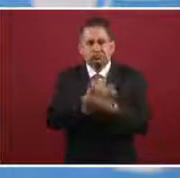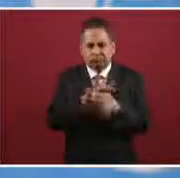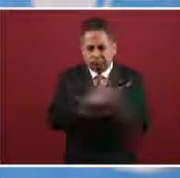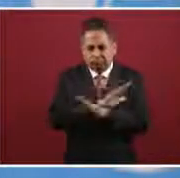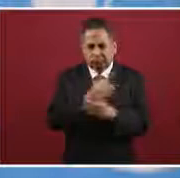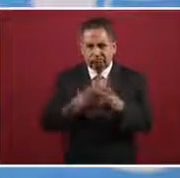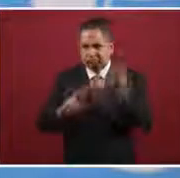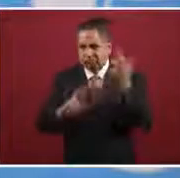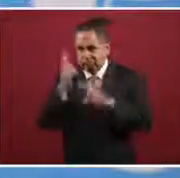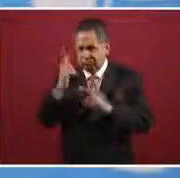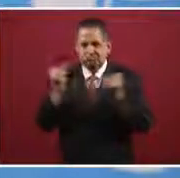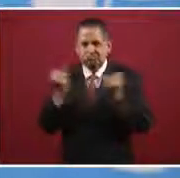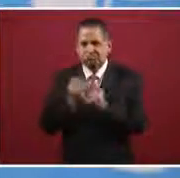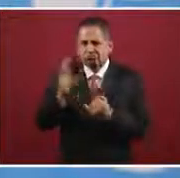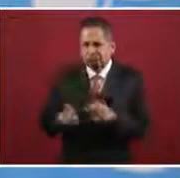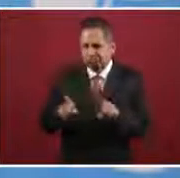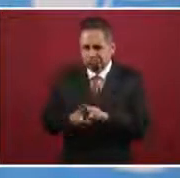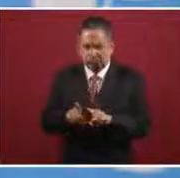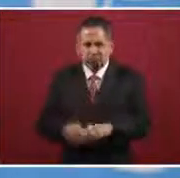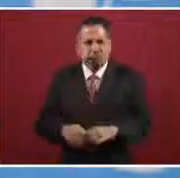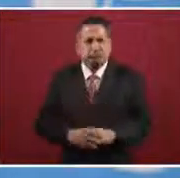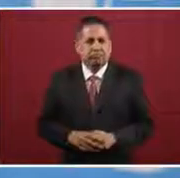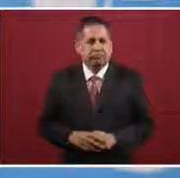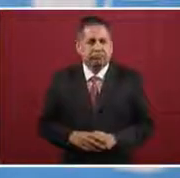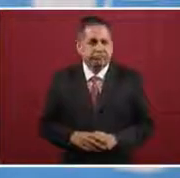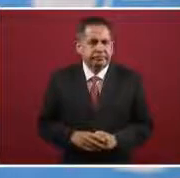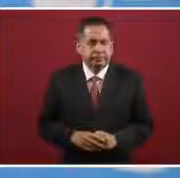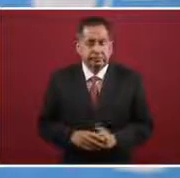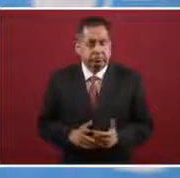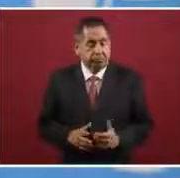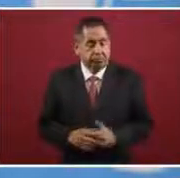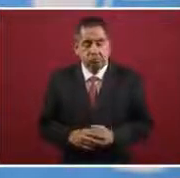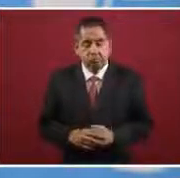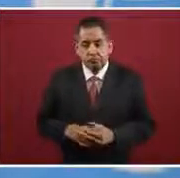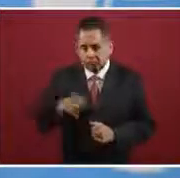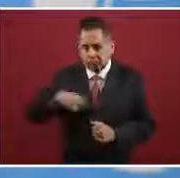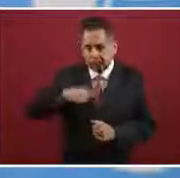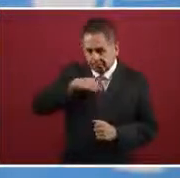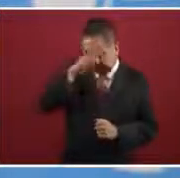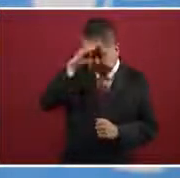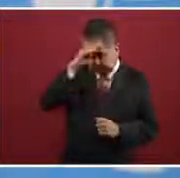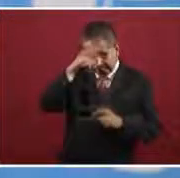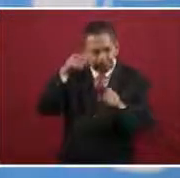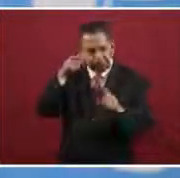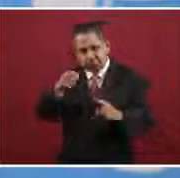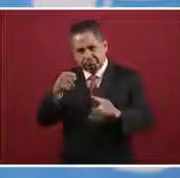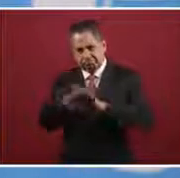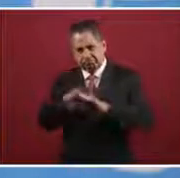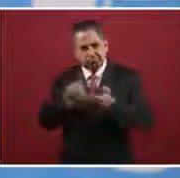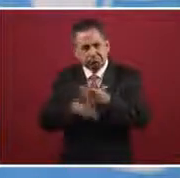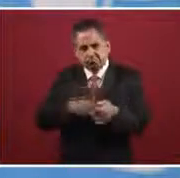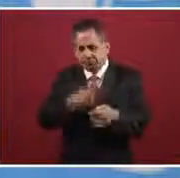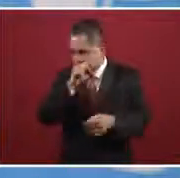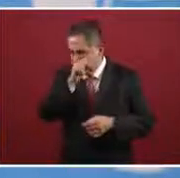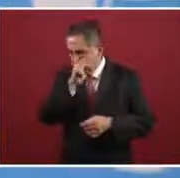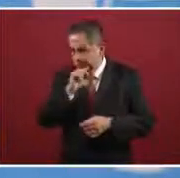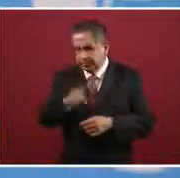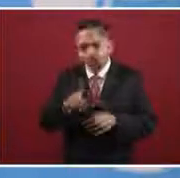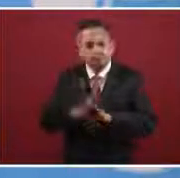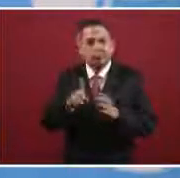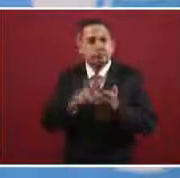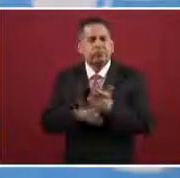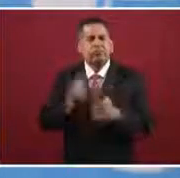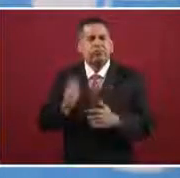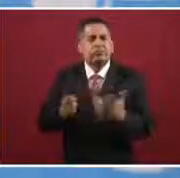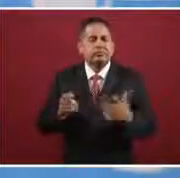la revolución, porque nos hemos propuesto arrancar de